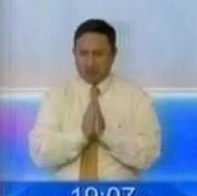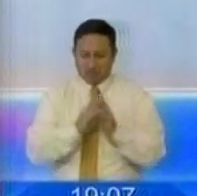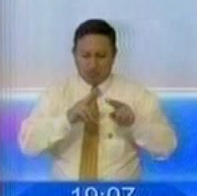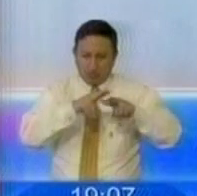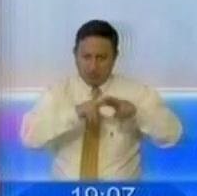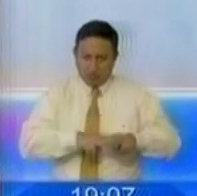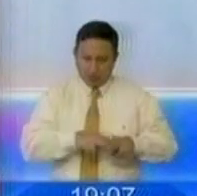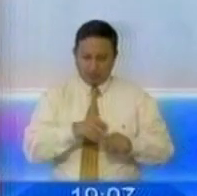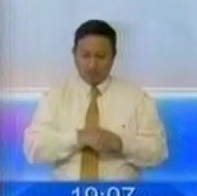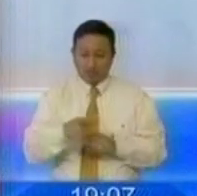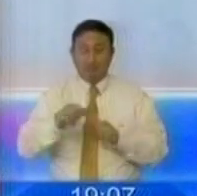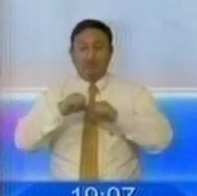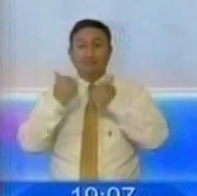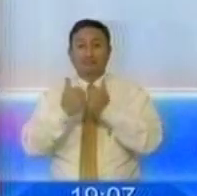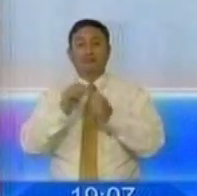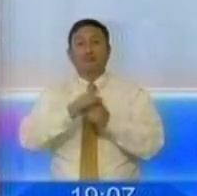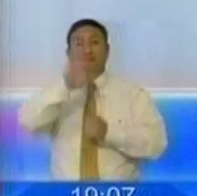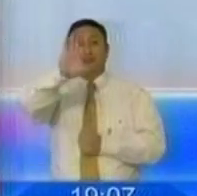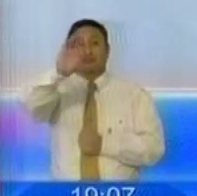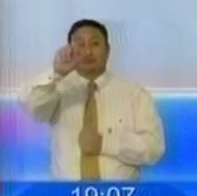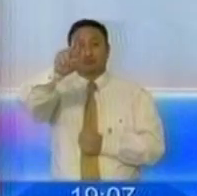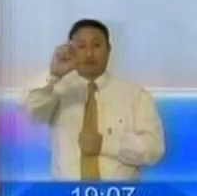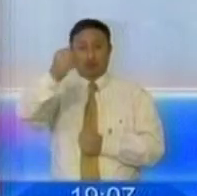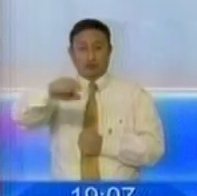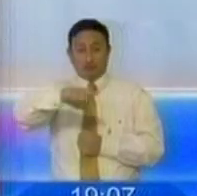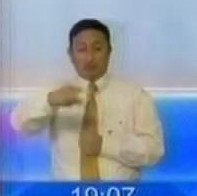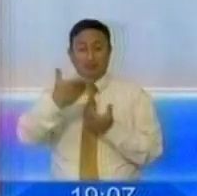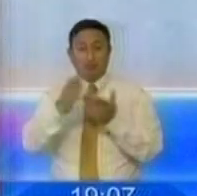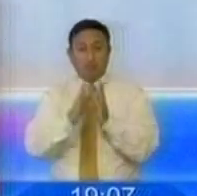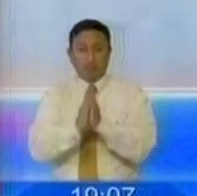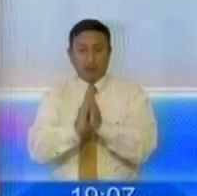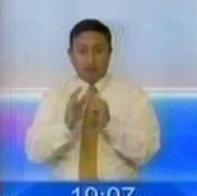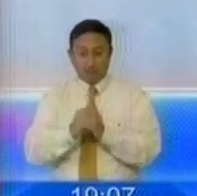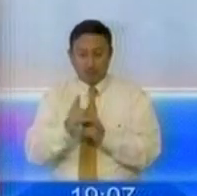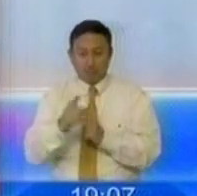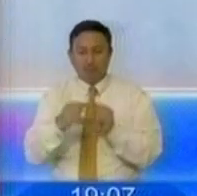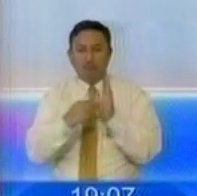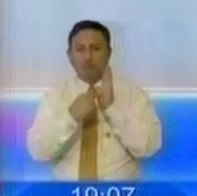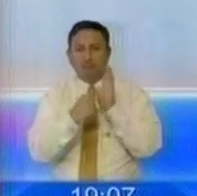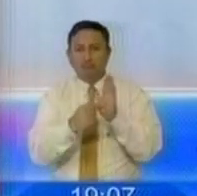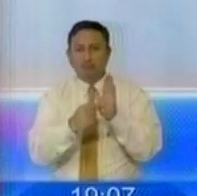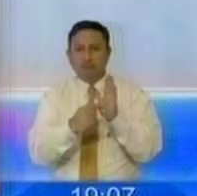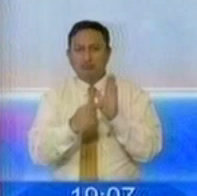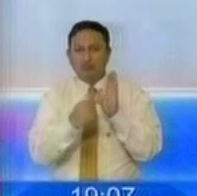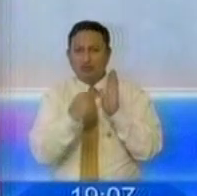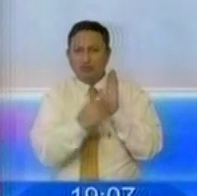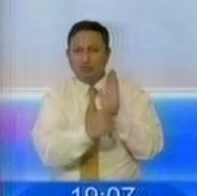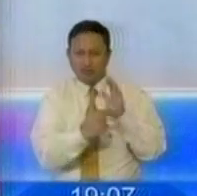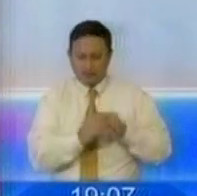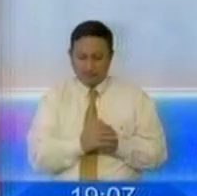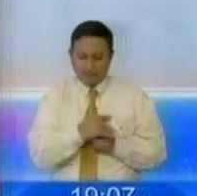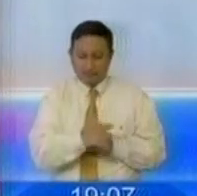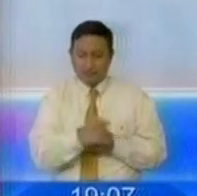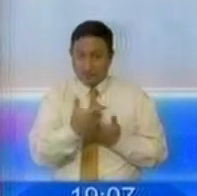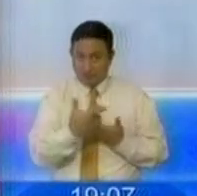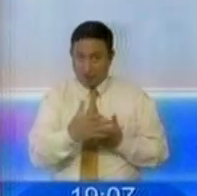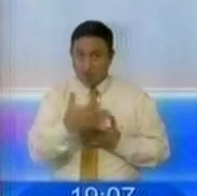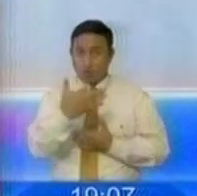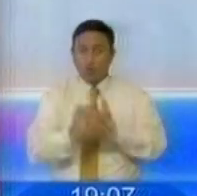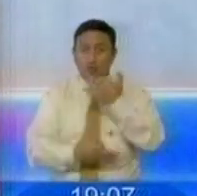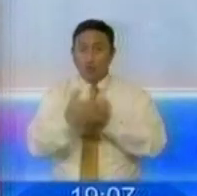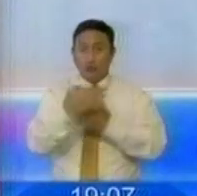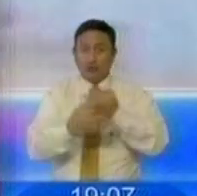planteada por la ssa prevista luís fernando torres si es lo que dice es que en una sentencia que siguió